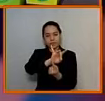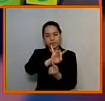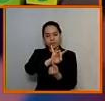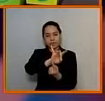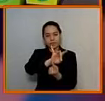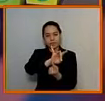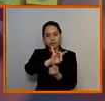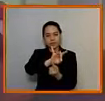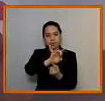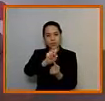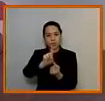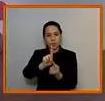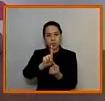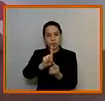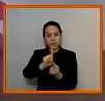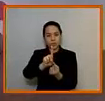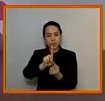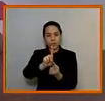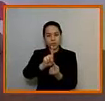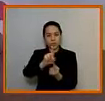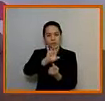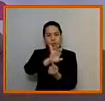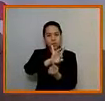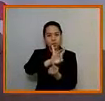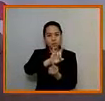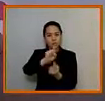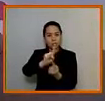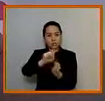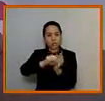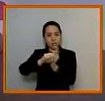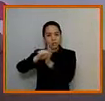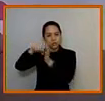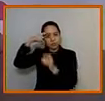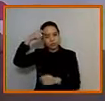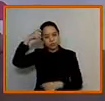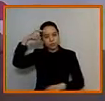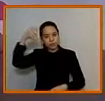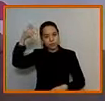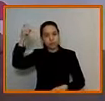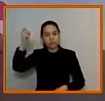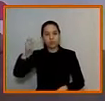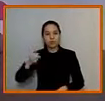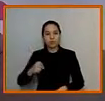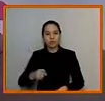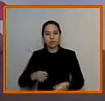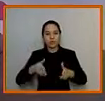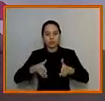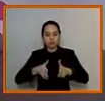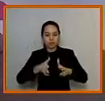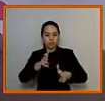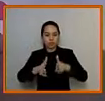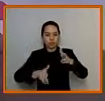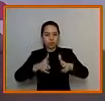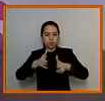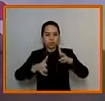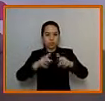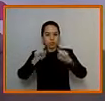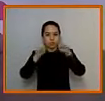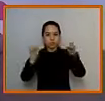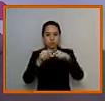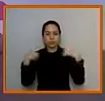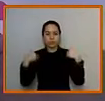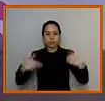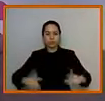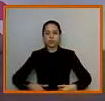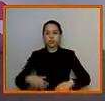Y este es el 1. Número ganador para la diaria 81 con su símbolo de sueños, rieles. En el cuadro del cuerpo representado en